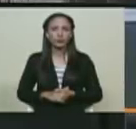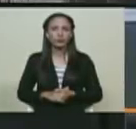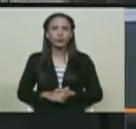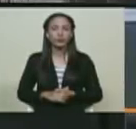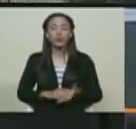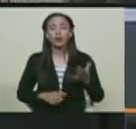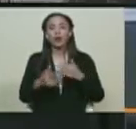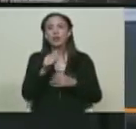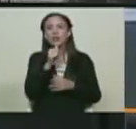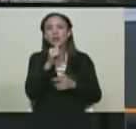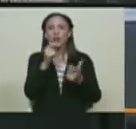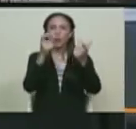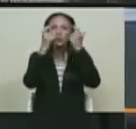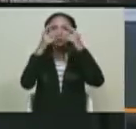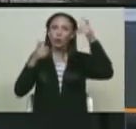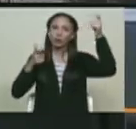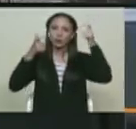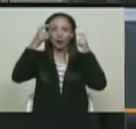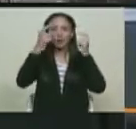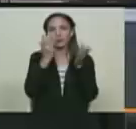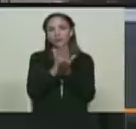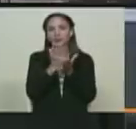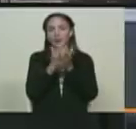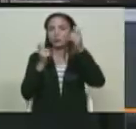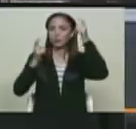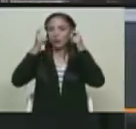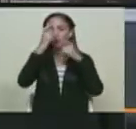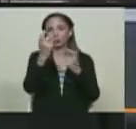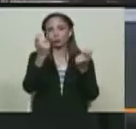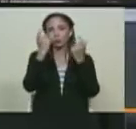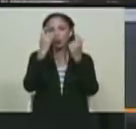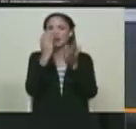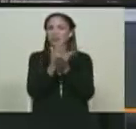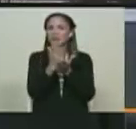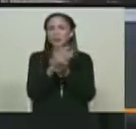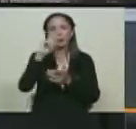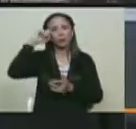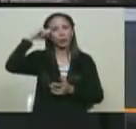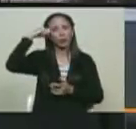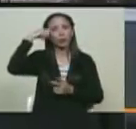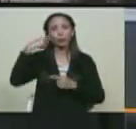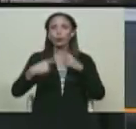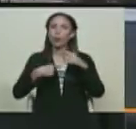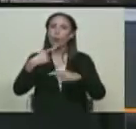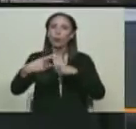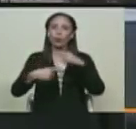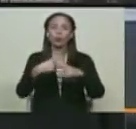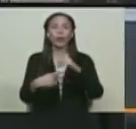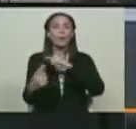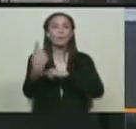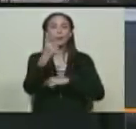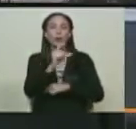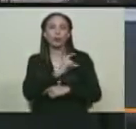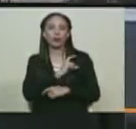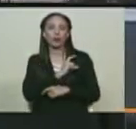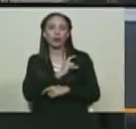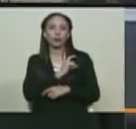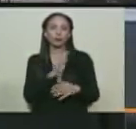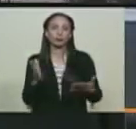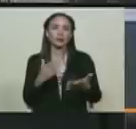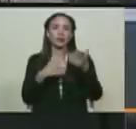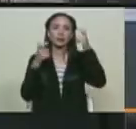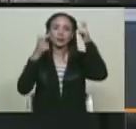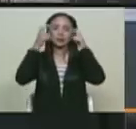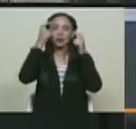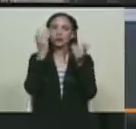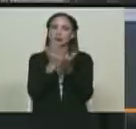De nuestro comandante infinito, Hugo Chávez. Yo siempre recuerdo, cada vez que llegaba el primero de enero, bueno, comandante